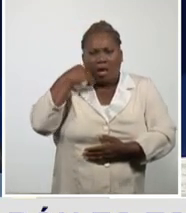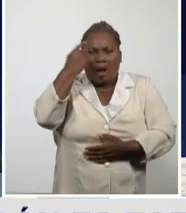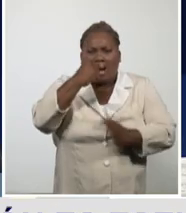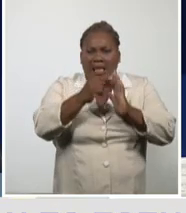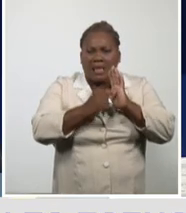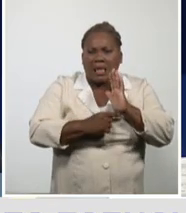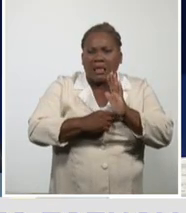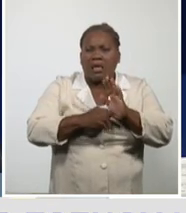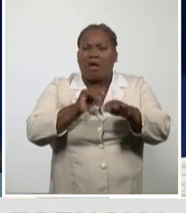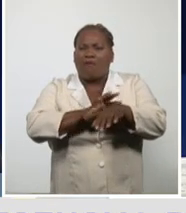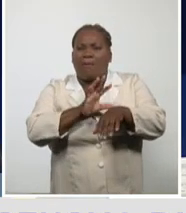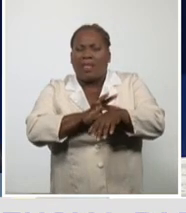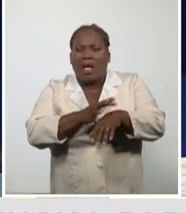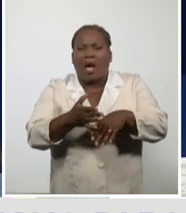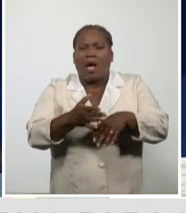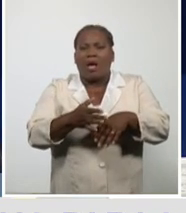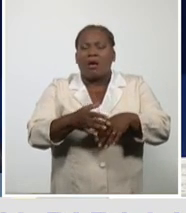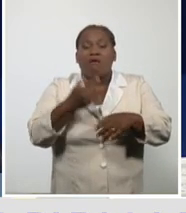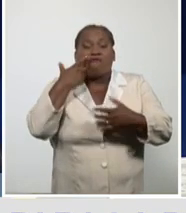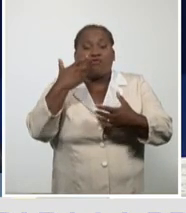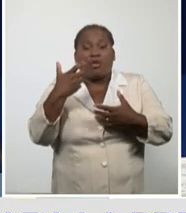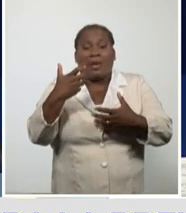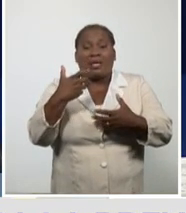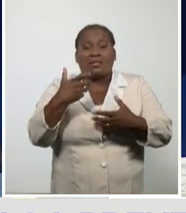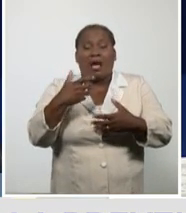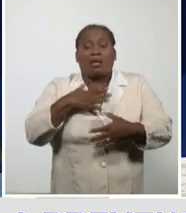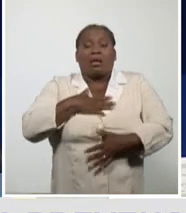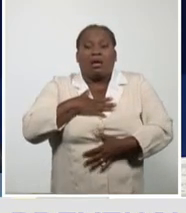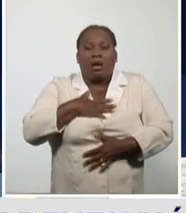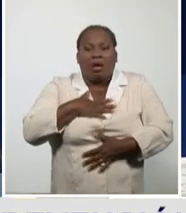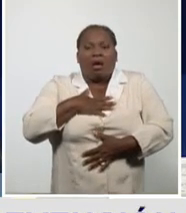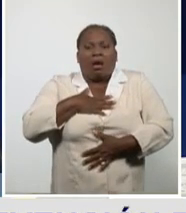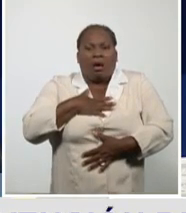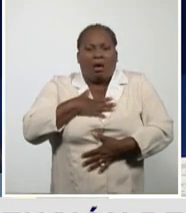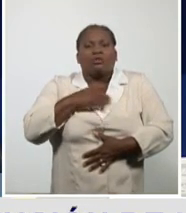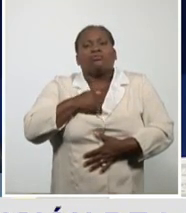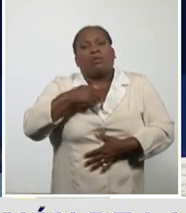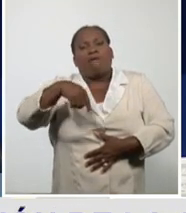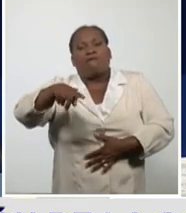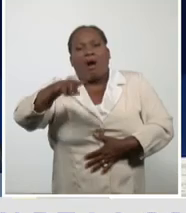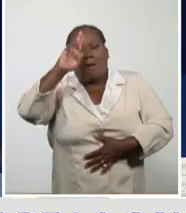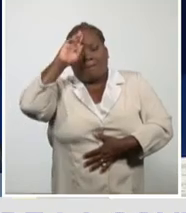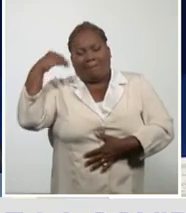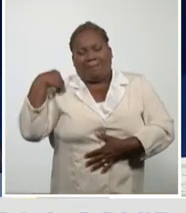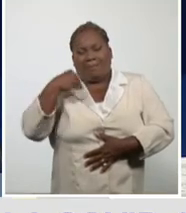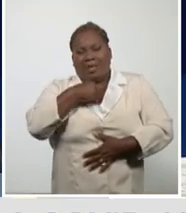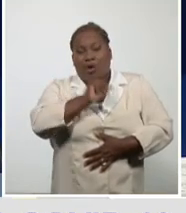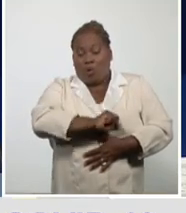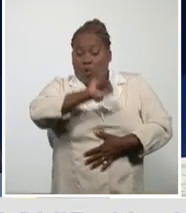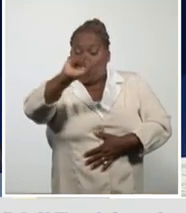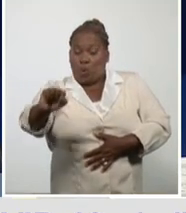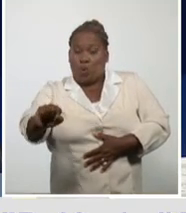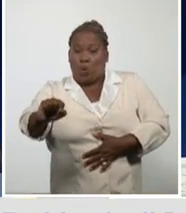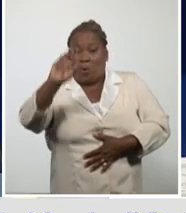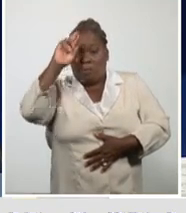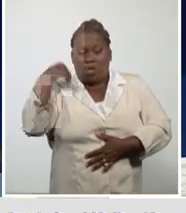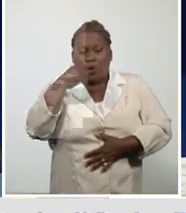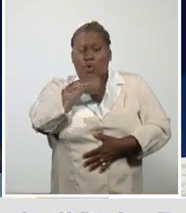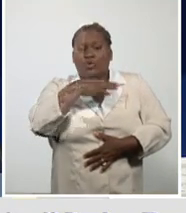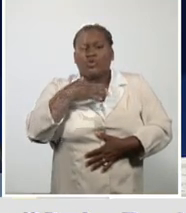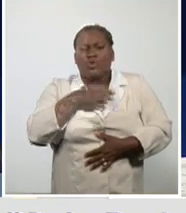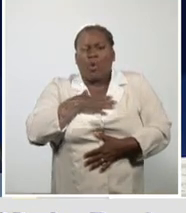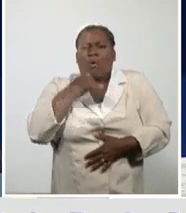enfermedad, que son fundamentalmente los síntomas respiratorios, bueno, tú vas al médico, como me decía hoy un compañero, yo amanecí con un poco de falta